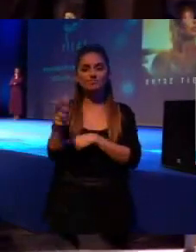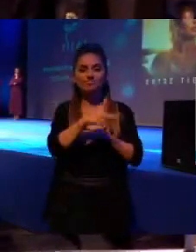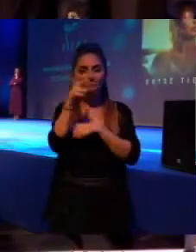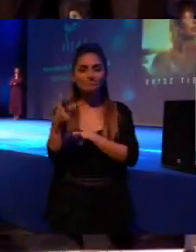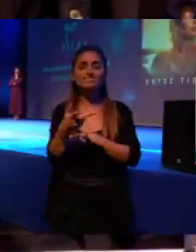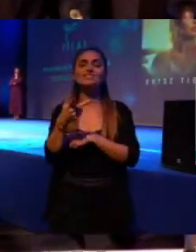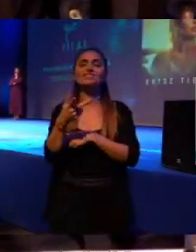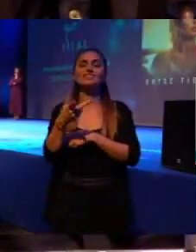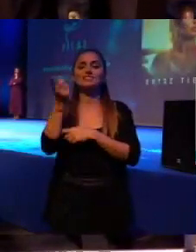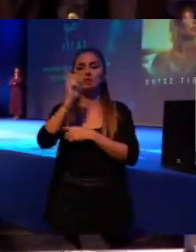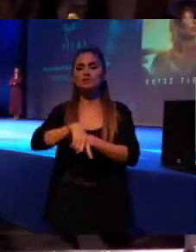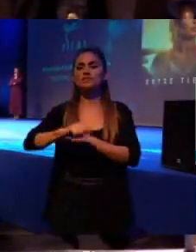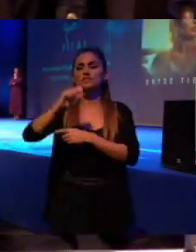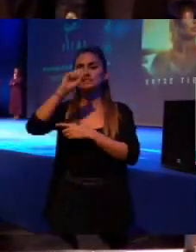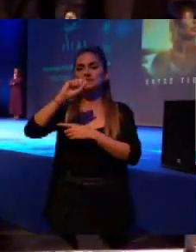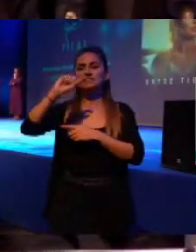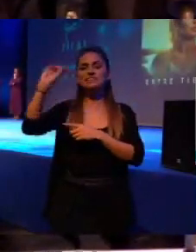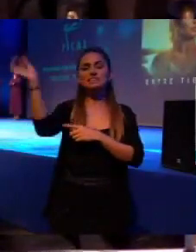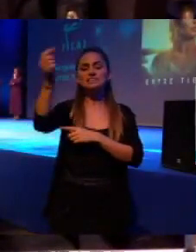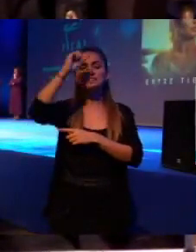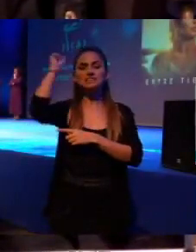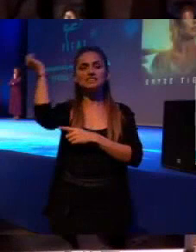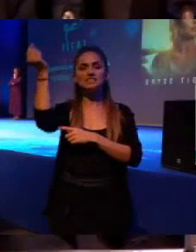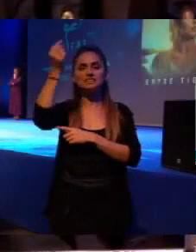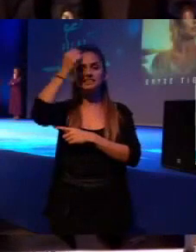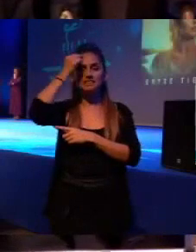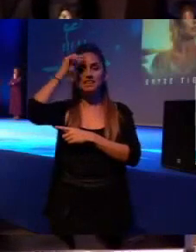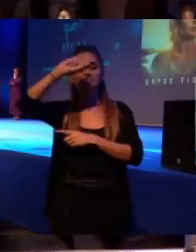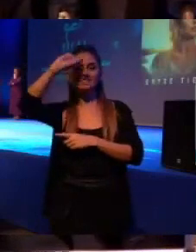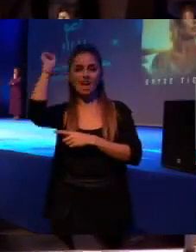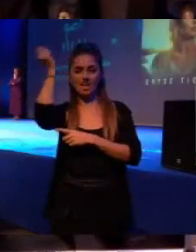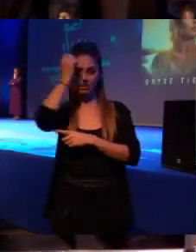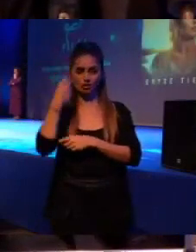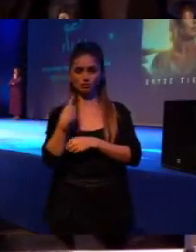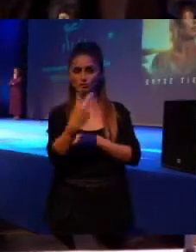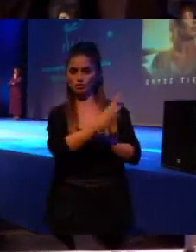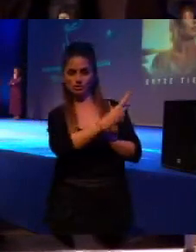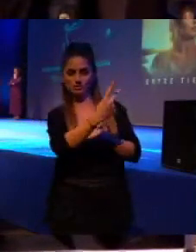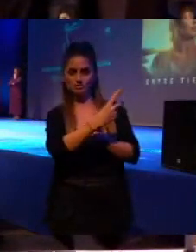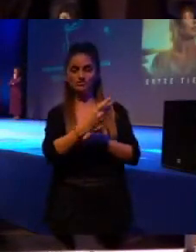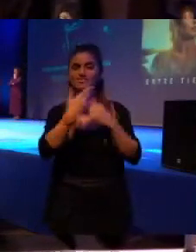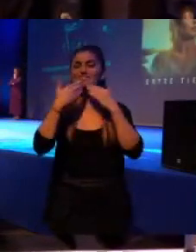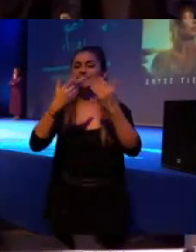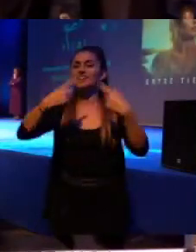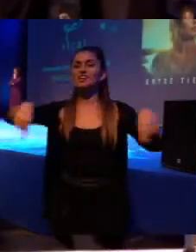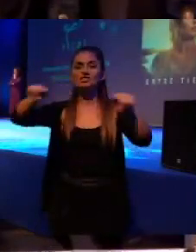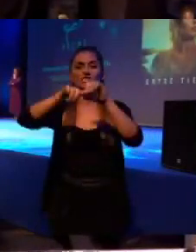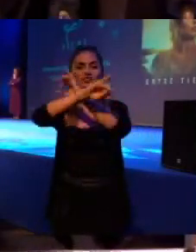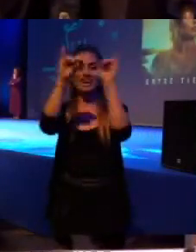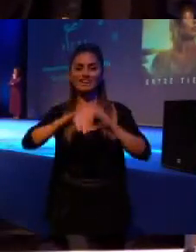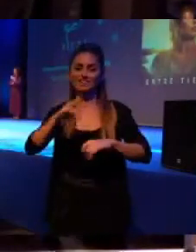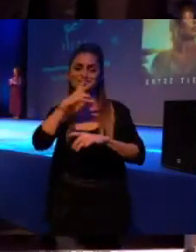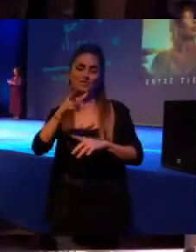que representan aquí tanto Humberto como Juanjo Puigcorbé. Muchas gracias a todos y estamos súper felices de recibir este